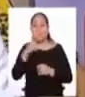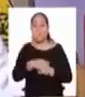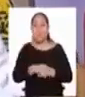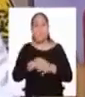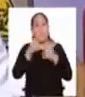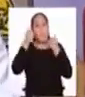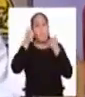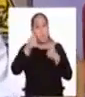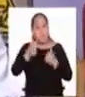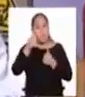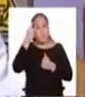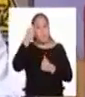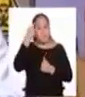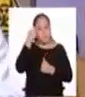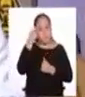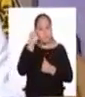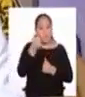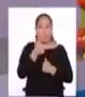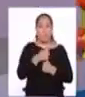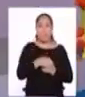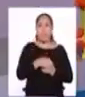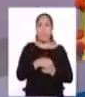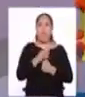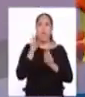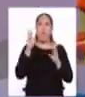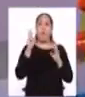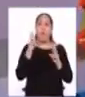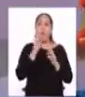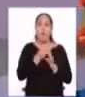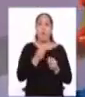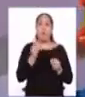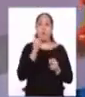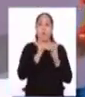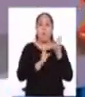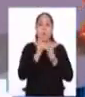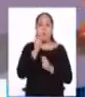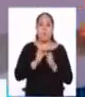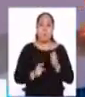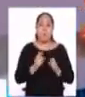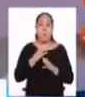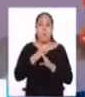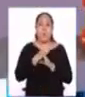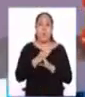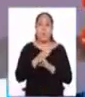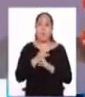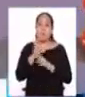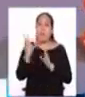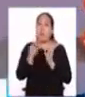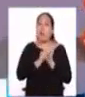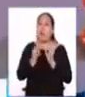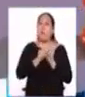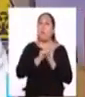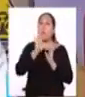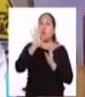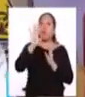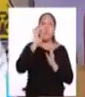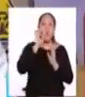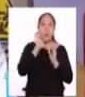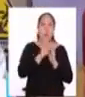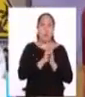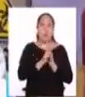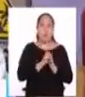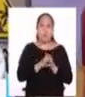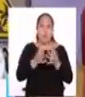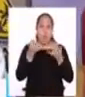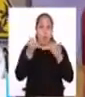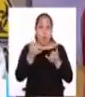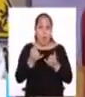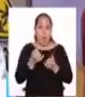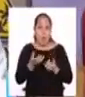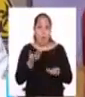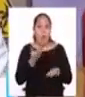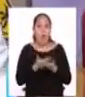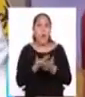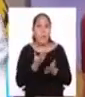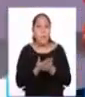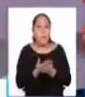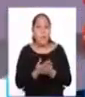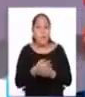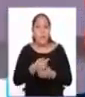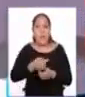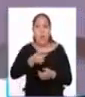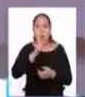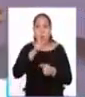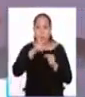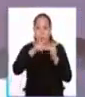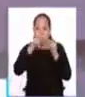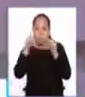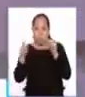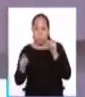buena toma de conciencia, Isaac. Ojalá muchas personas también imiten tu ejemplo. Pero ahora, ¿qué tal si realizas un experimento sobre el